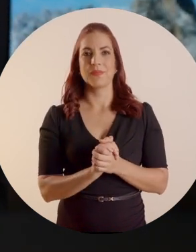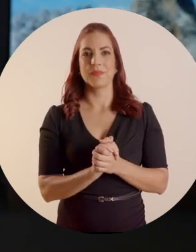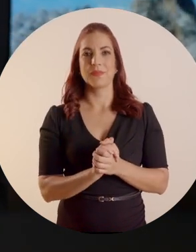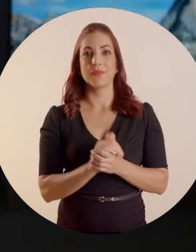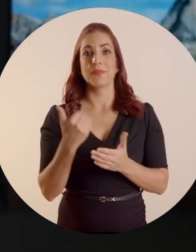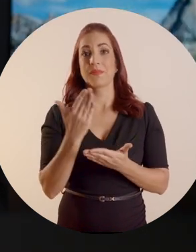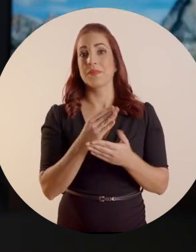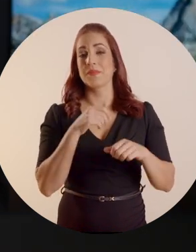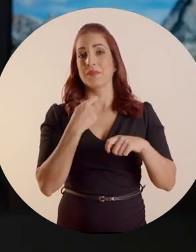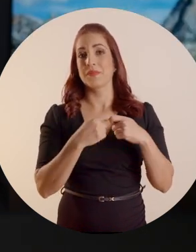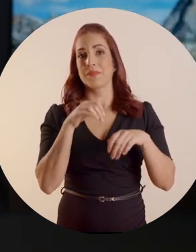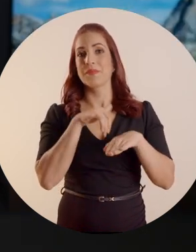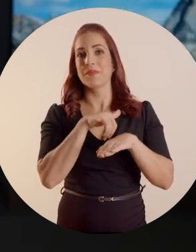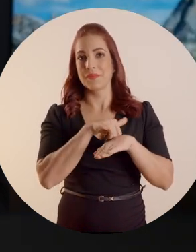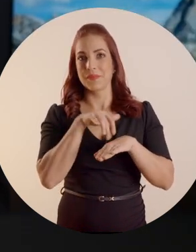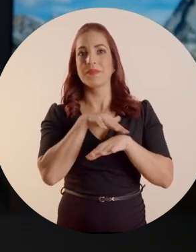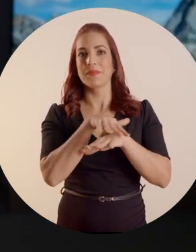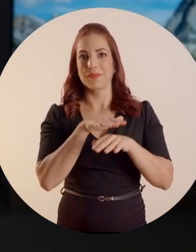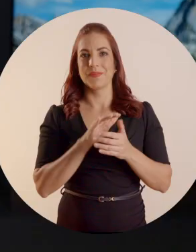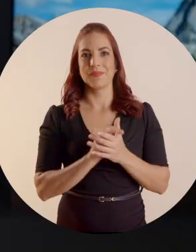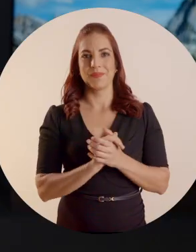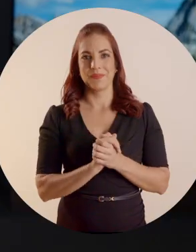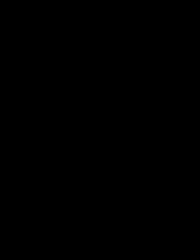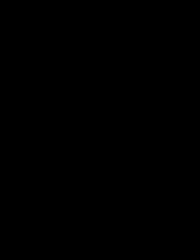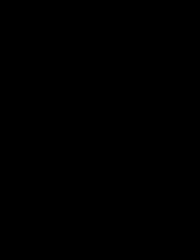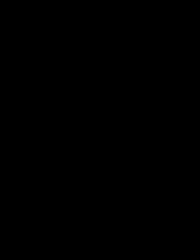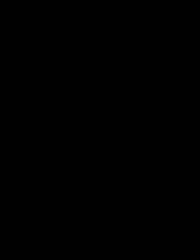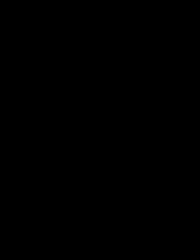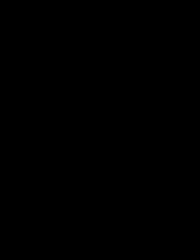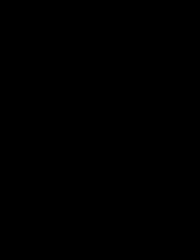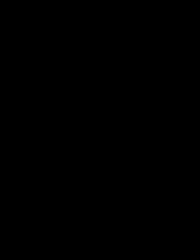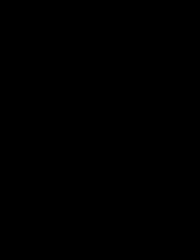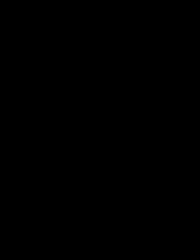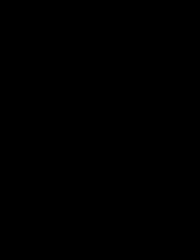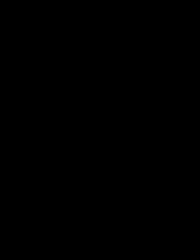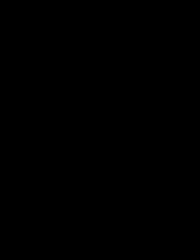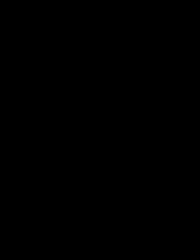Smart TV. Si tienes problemas, estas podrían solucionarlos.